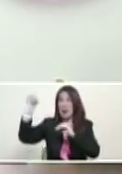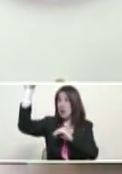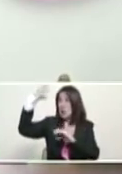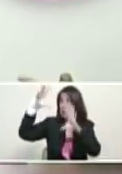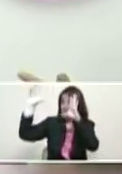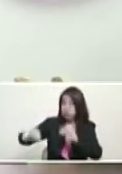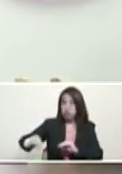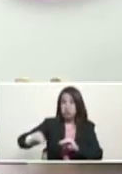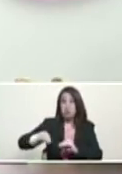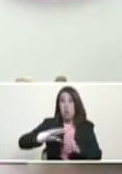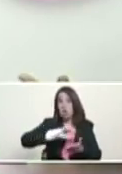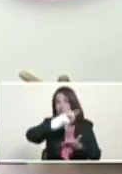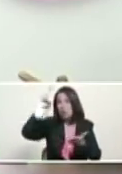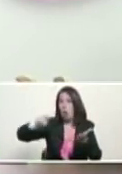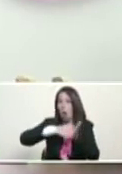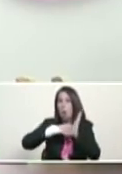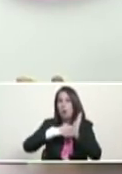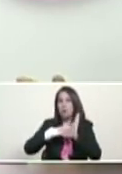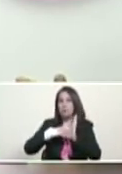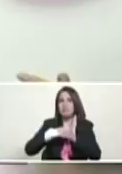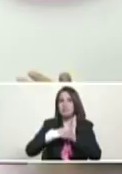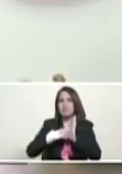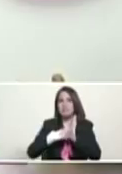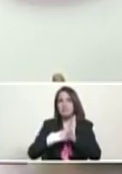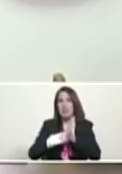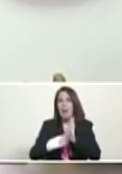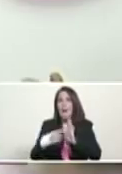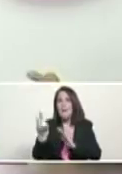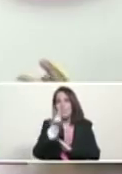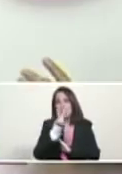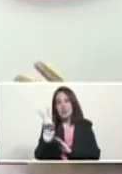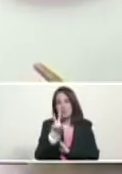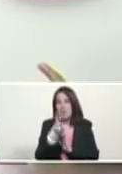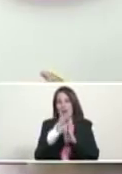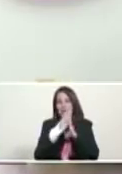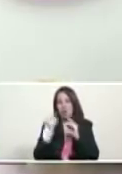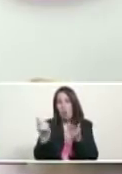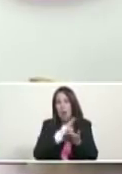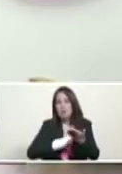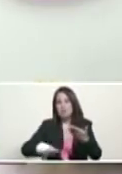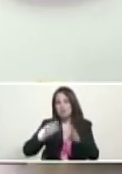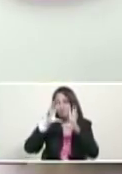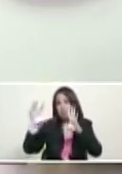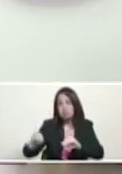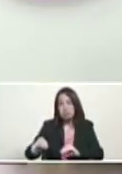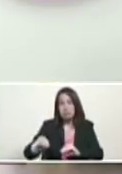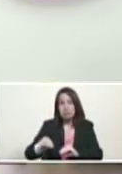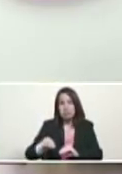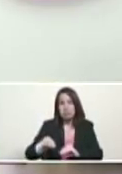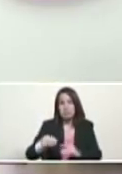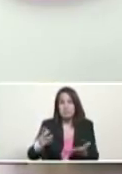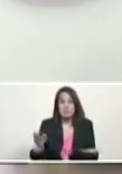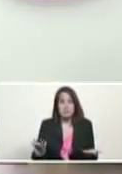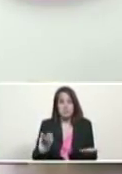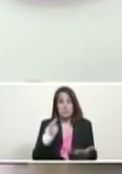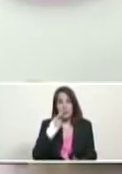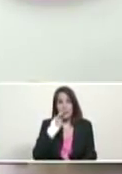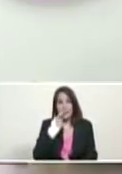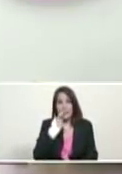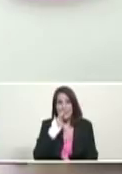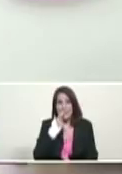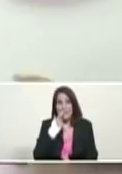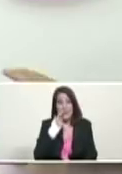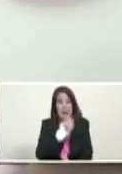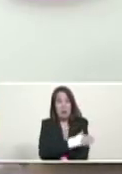a los venezolanistas, no. Se le fue la luz también al opositor, ¿o no? Y a los que no están